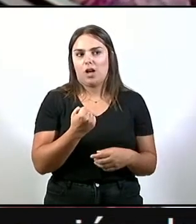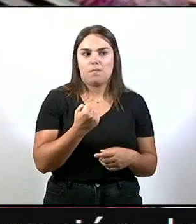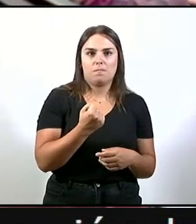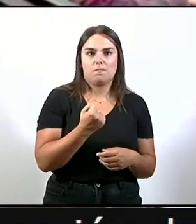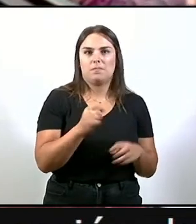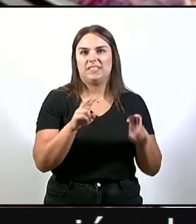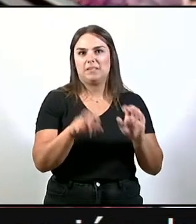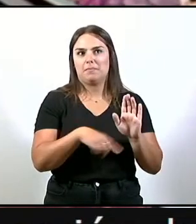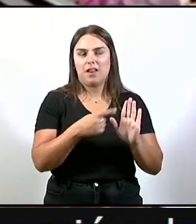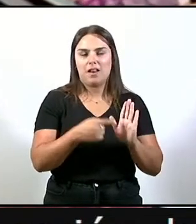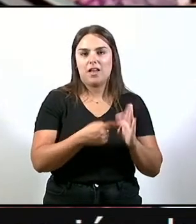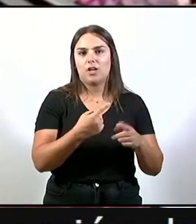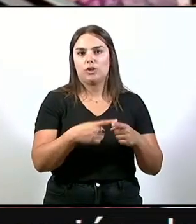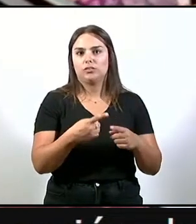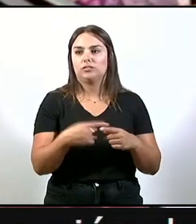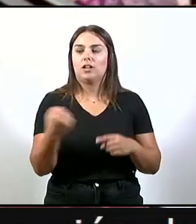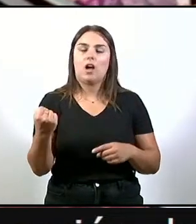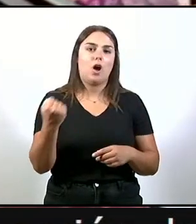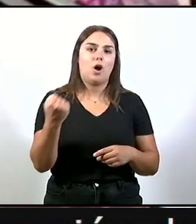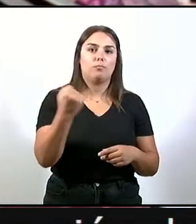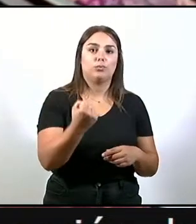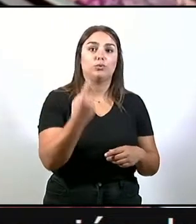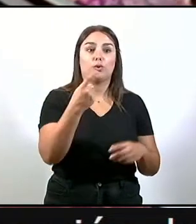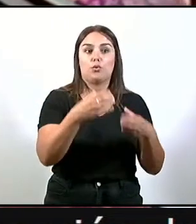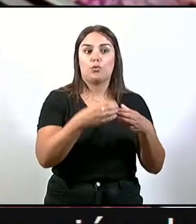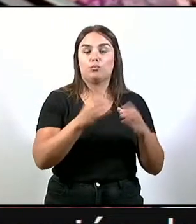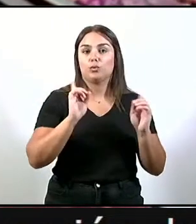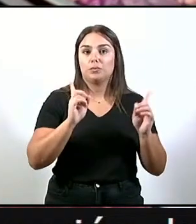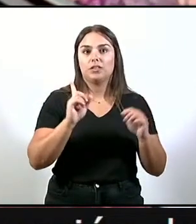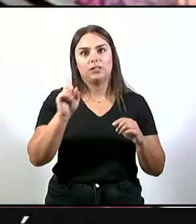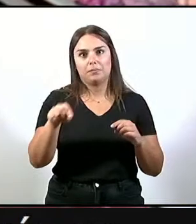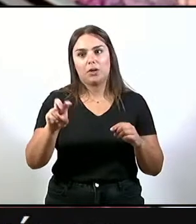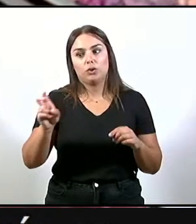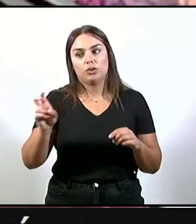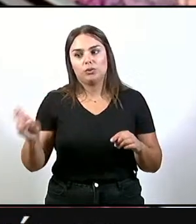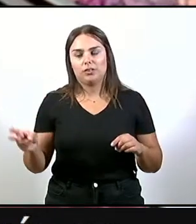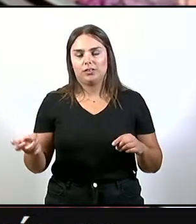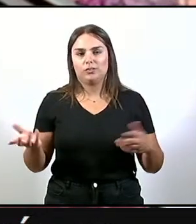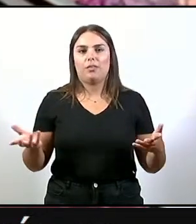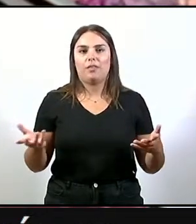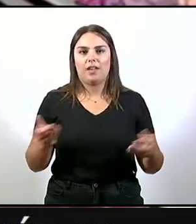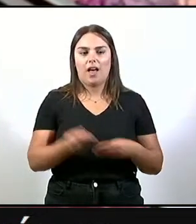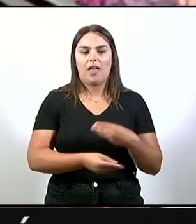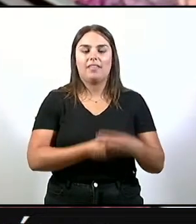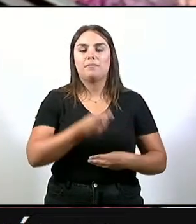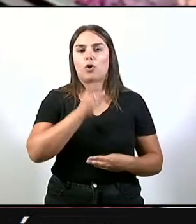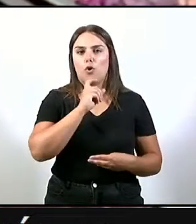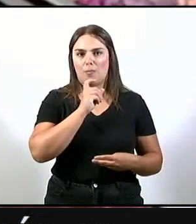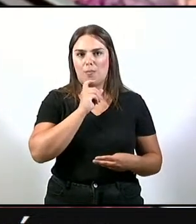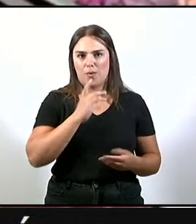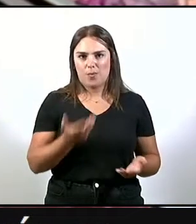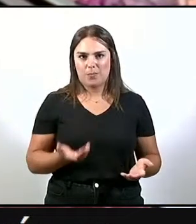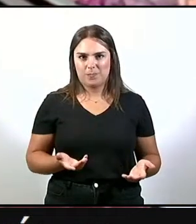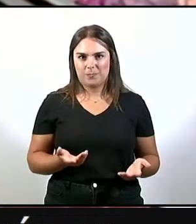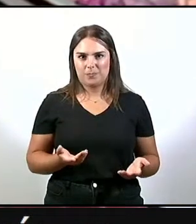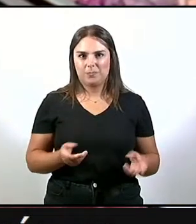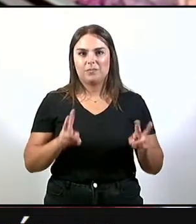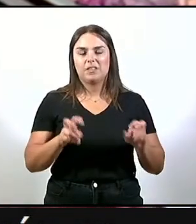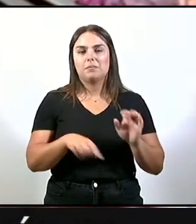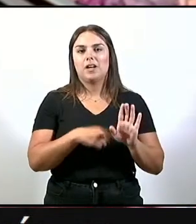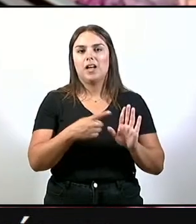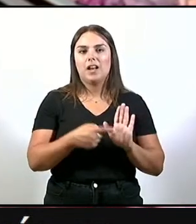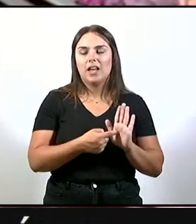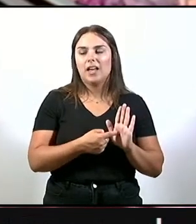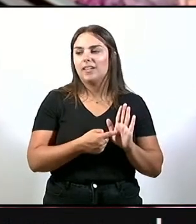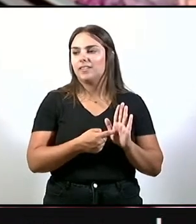el tema legislativo el apoyo no solo de una fuerza, de alguna más. ¿Cómo sería ese gobierno? Quiero decir, en el tema legislativo, en el tema de